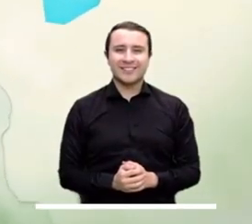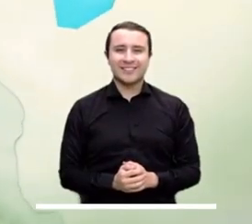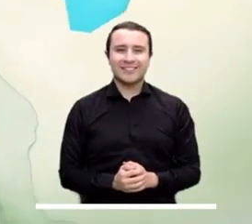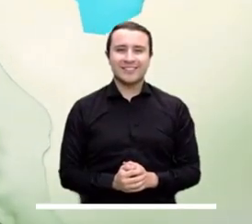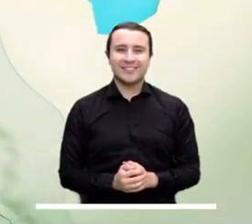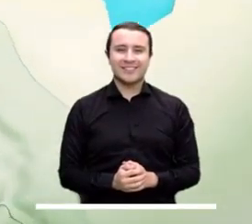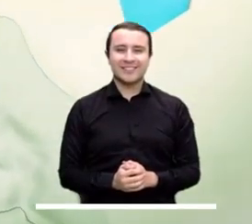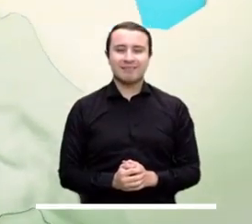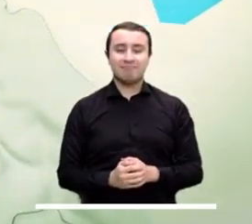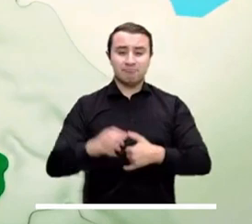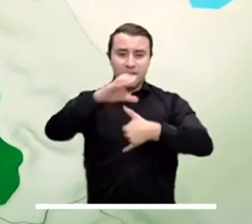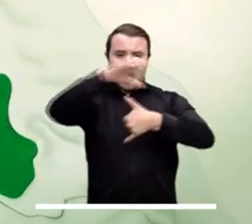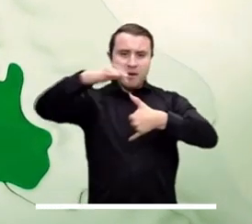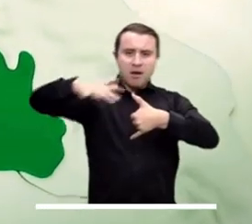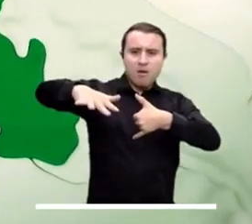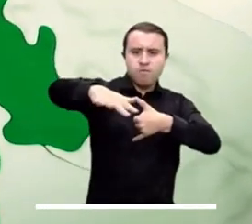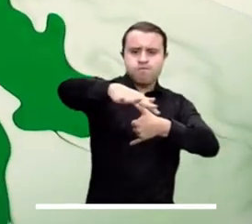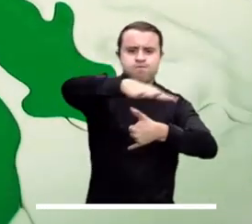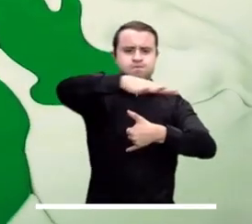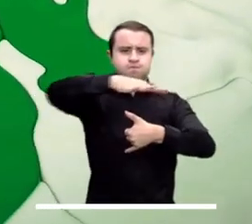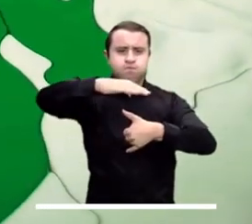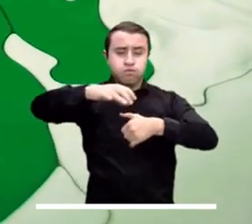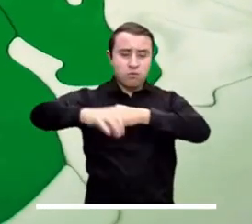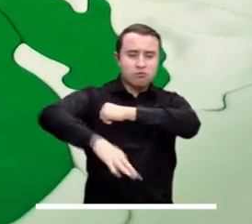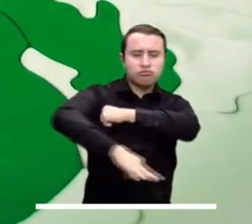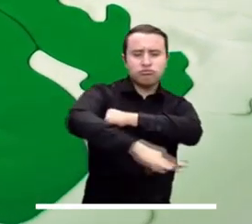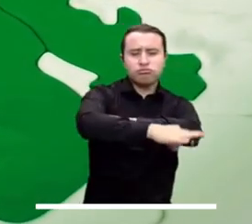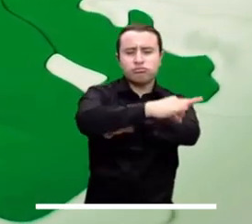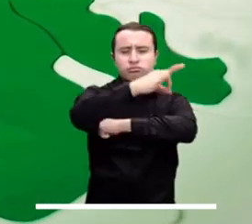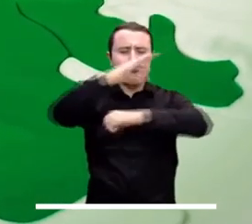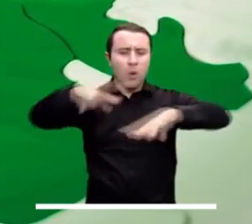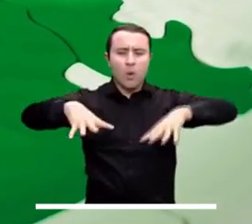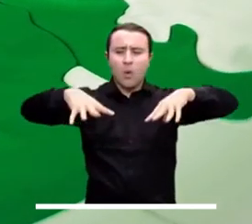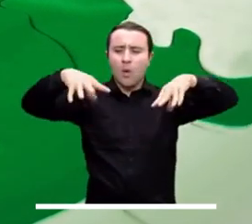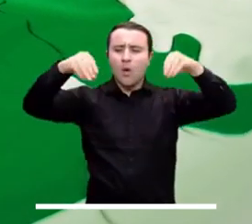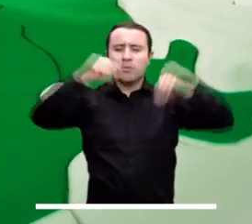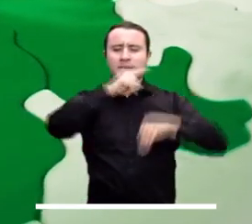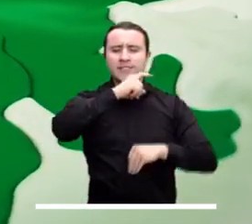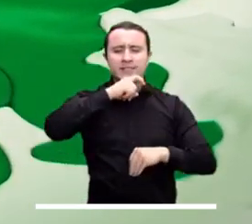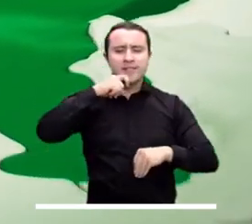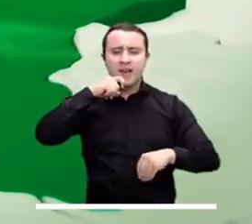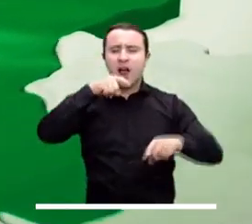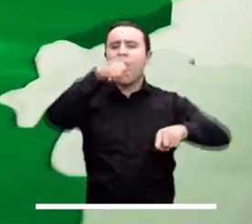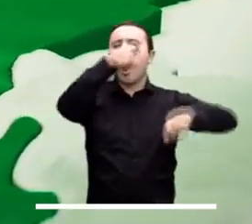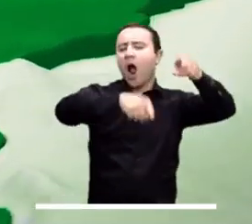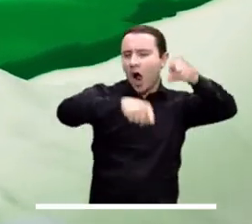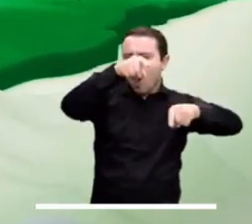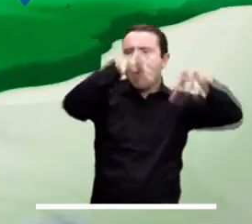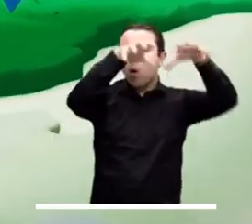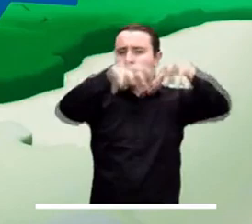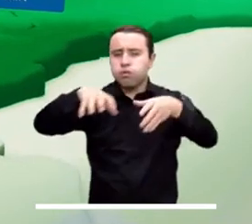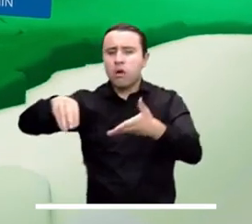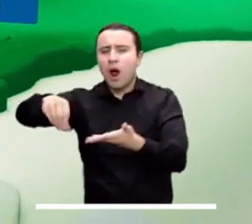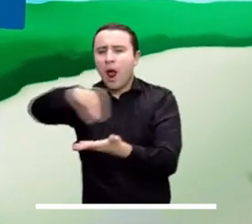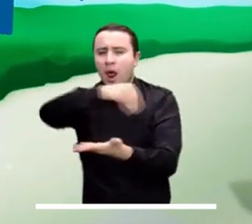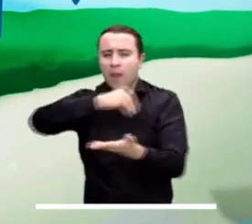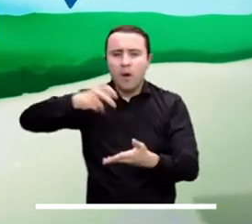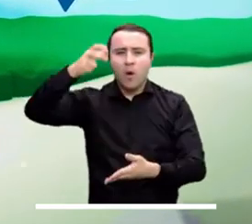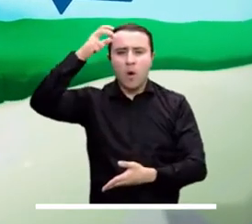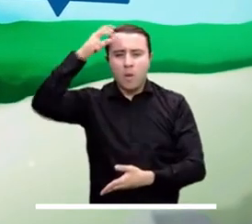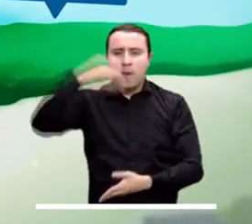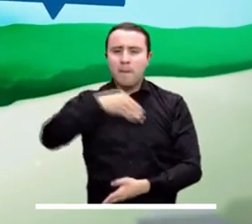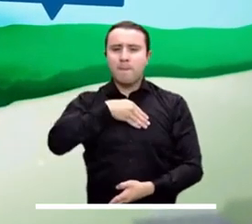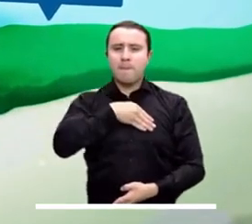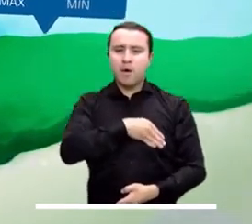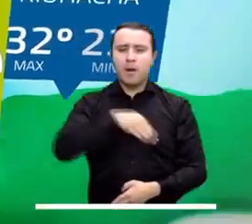Aunque en el Caribe colombiano se advierte una mañana con condiciones secas, es probable que se presenten lluvias intensas en Atlántico, Córdoba,